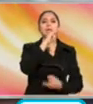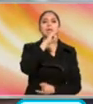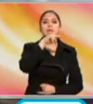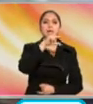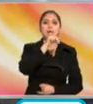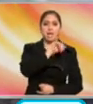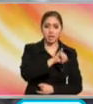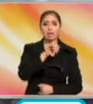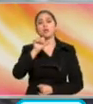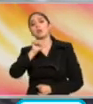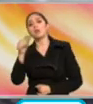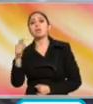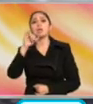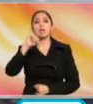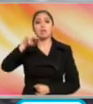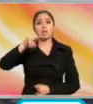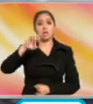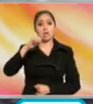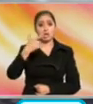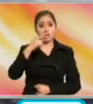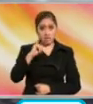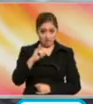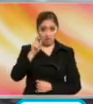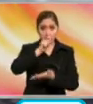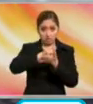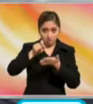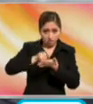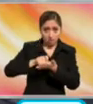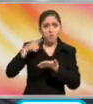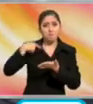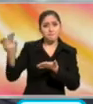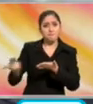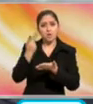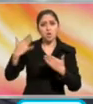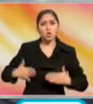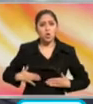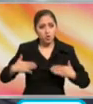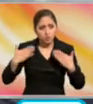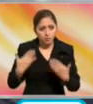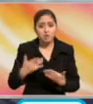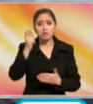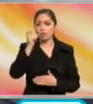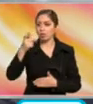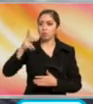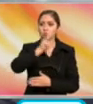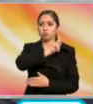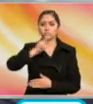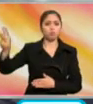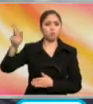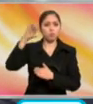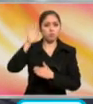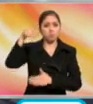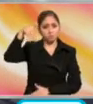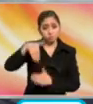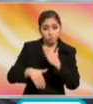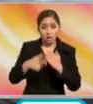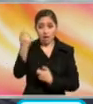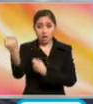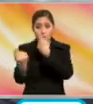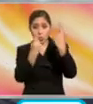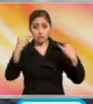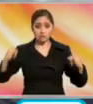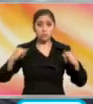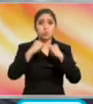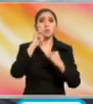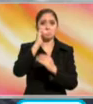INEGI, que el nivel de confianza pues, hacia las autoridades en general pues, está reprobados. Muy pocos pasan las calificaciones,